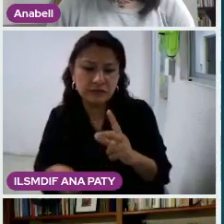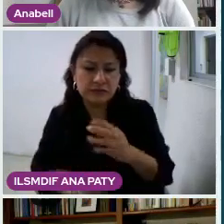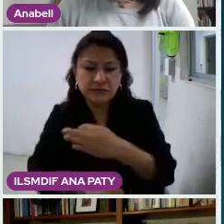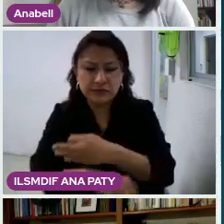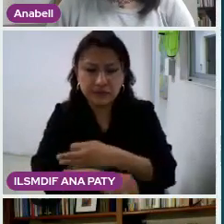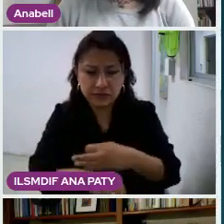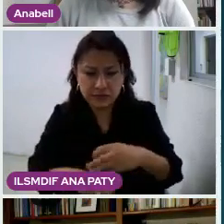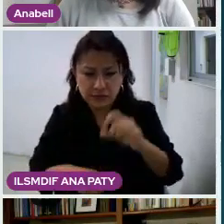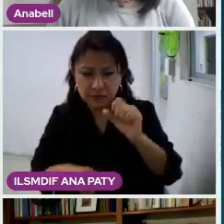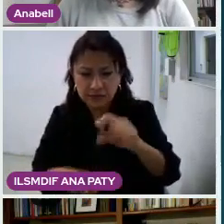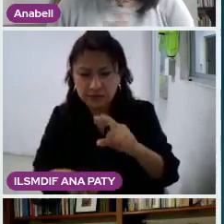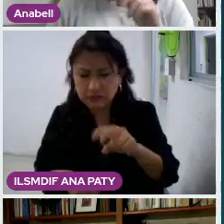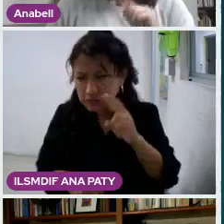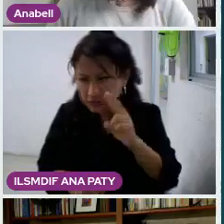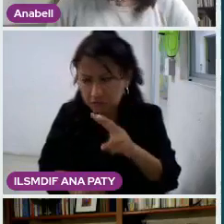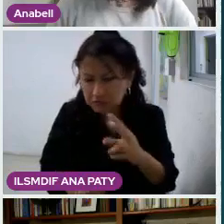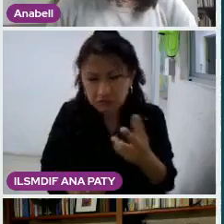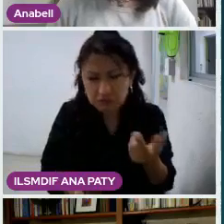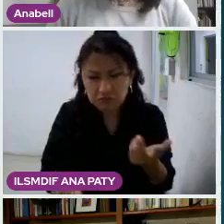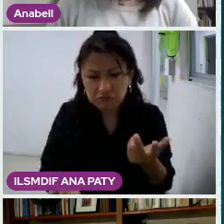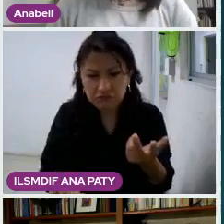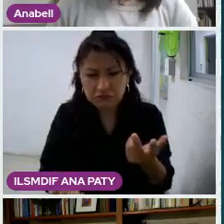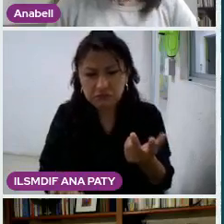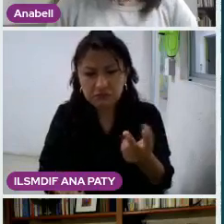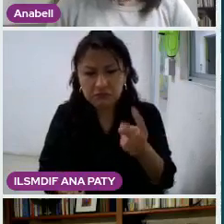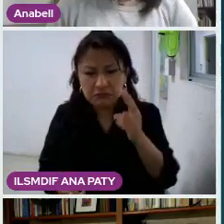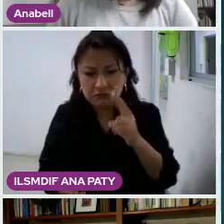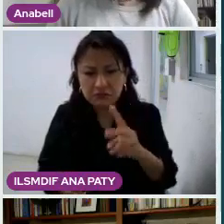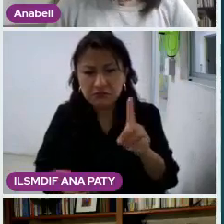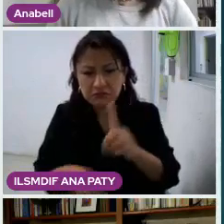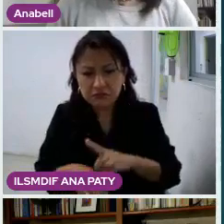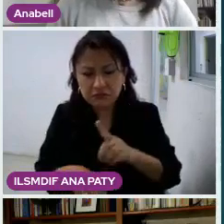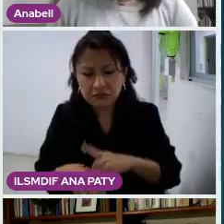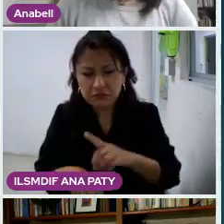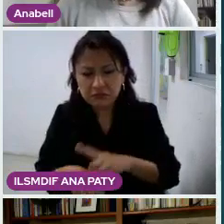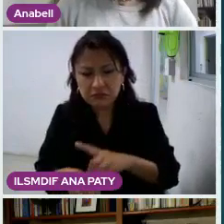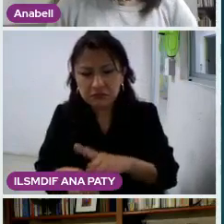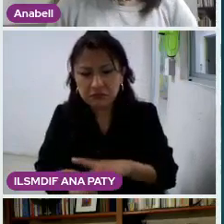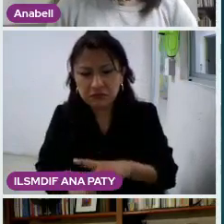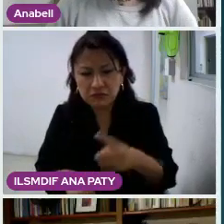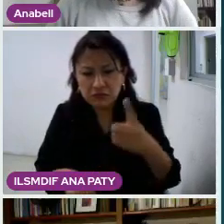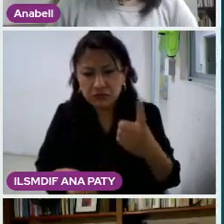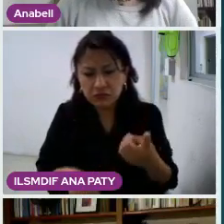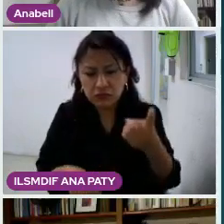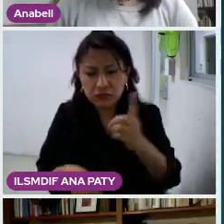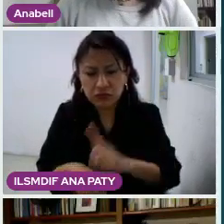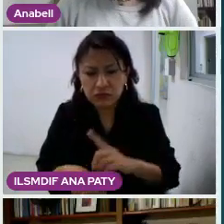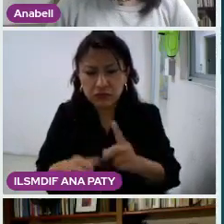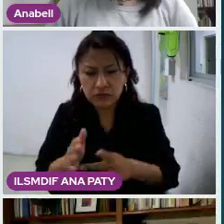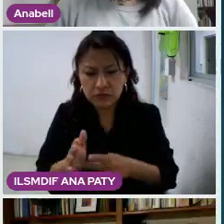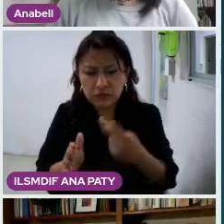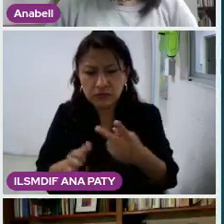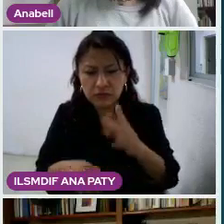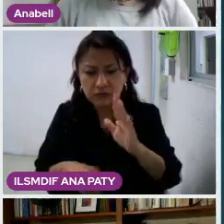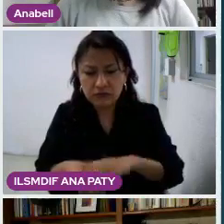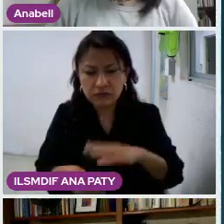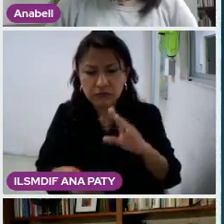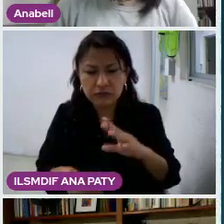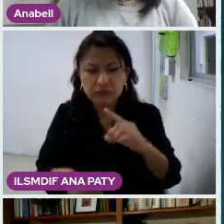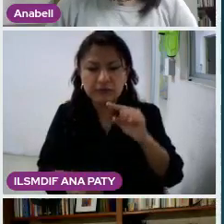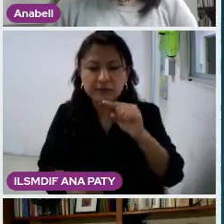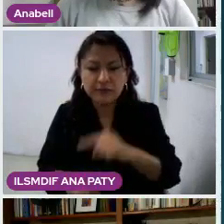de atracones o purgas, de vómitos provocados o de usar incorrectamente estos laxantes y diuréticos. Entonces,